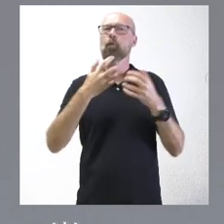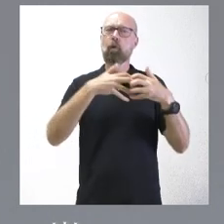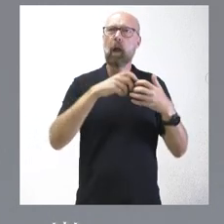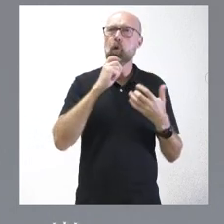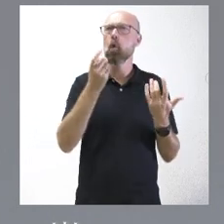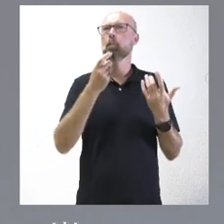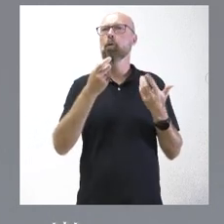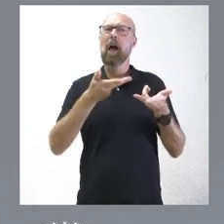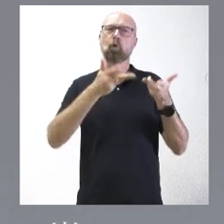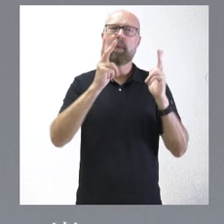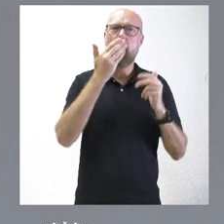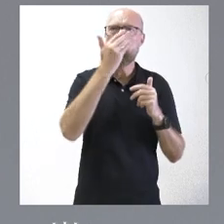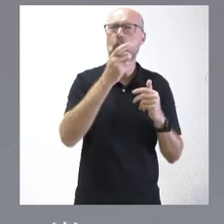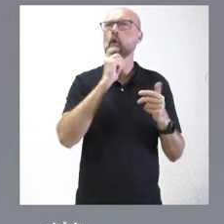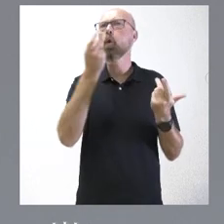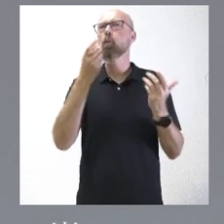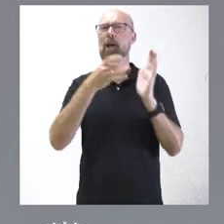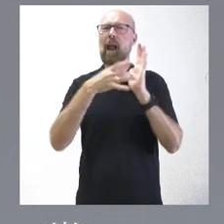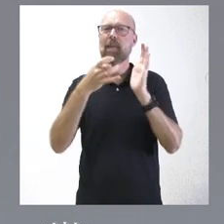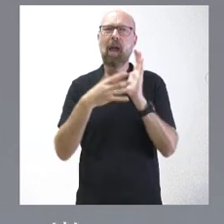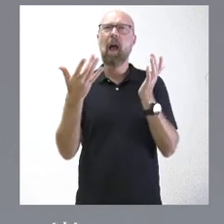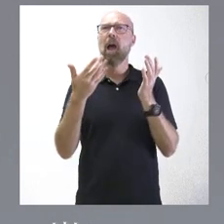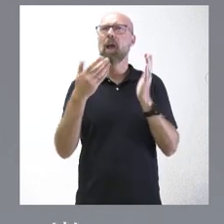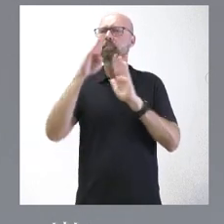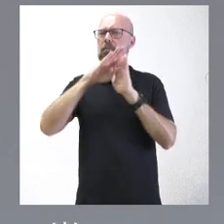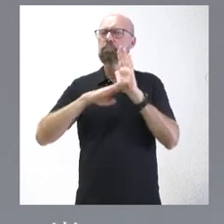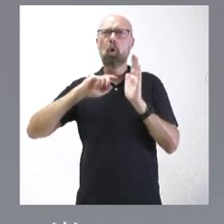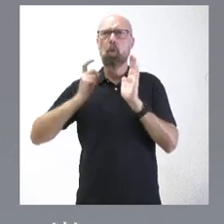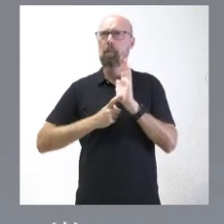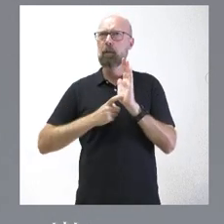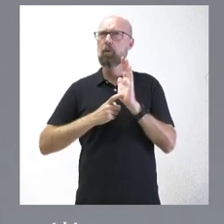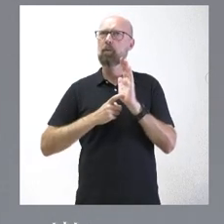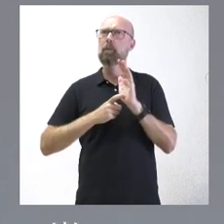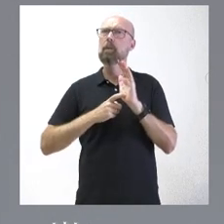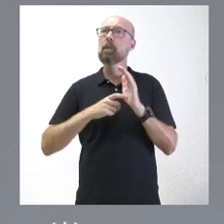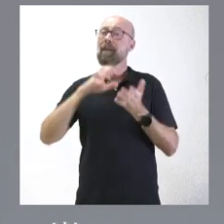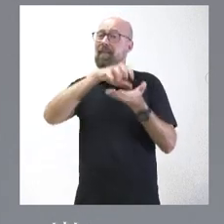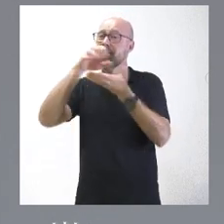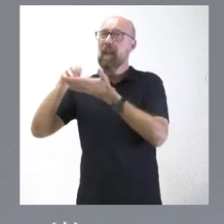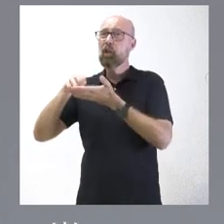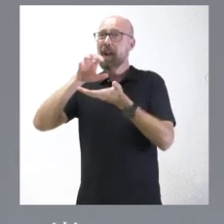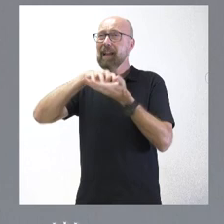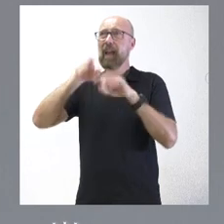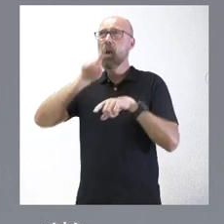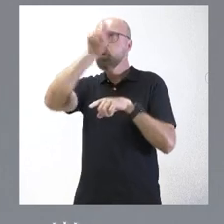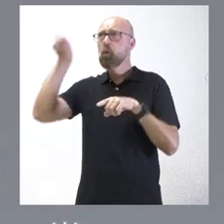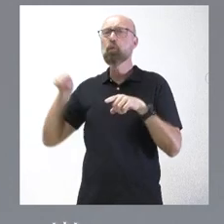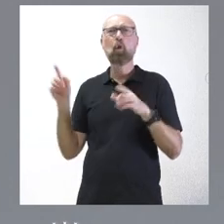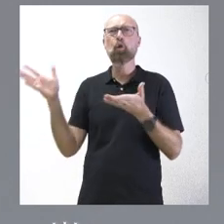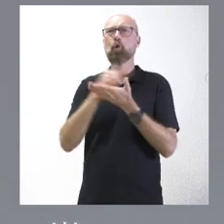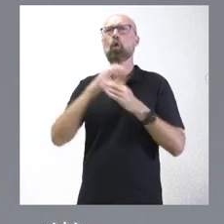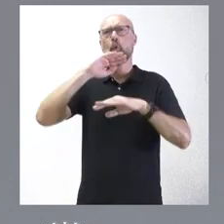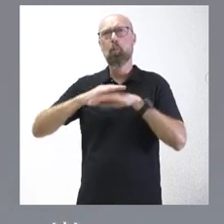de calidad y los principios y es de aplicación para todos los centros de la comunidad de Castilla y león independientemente de que